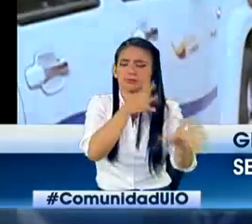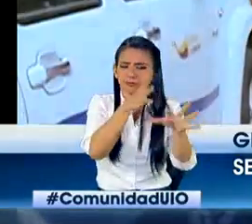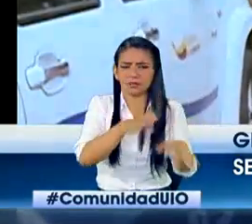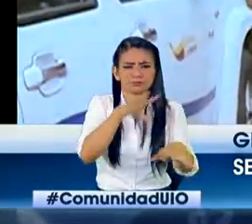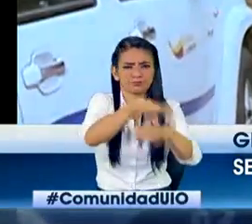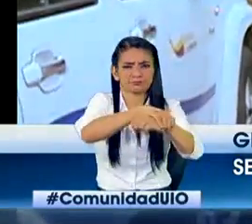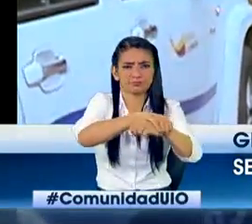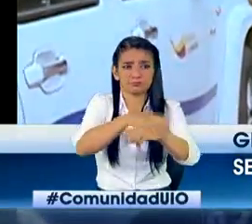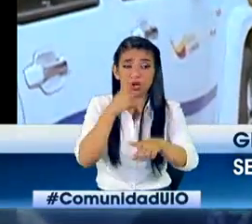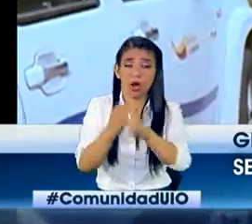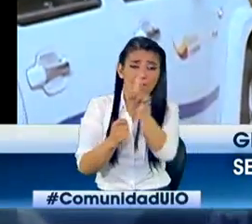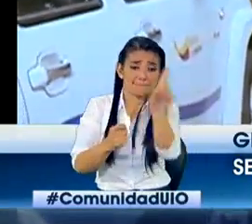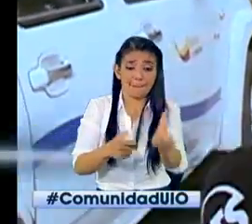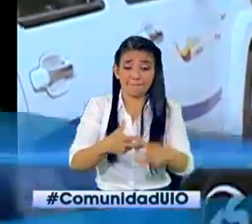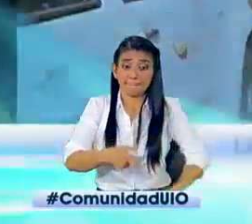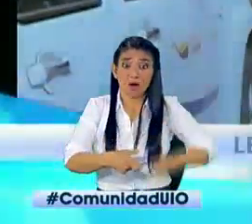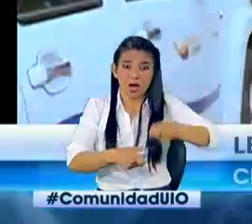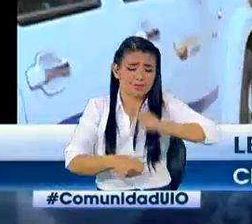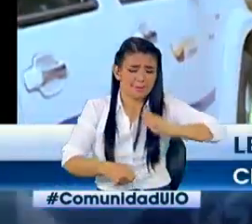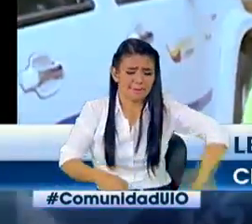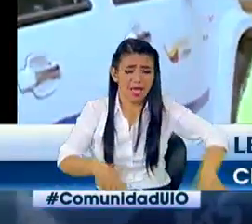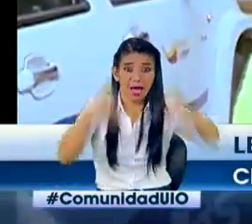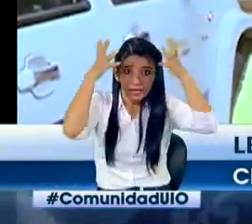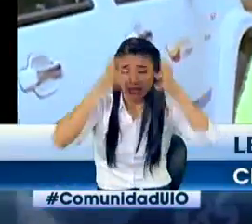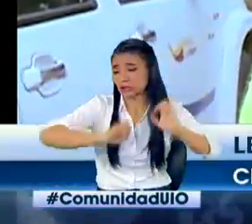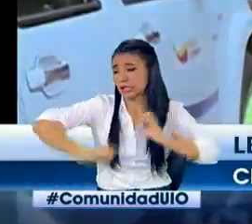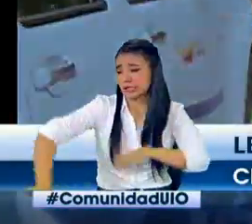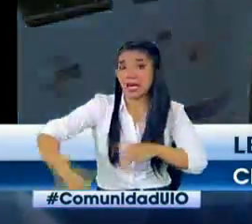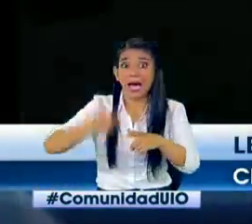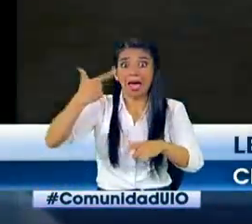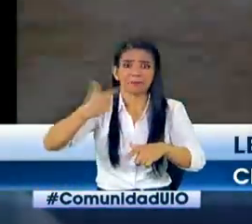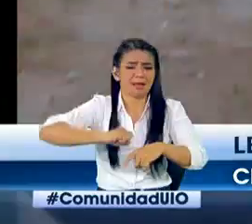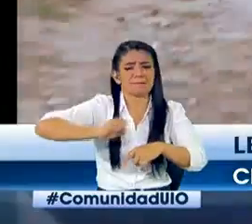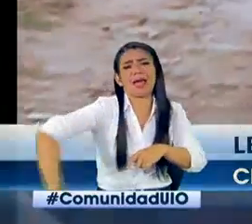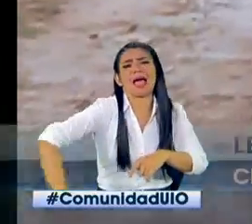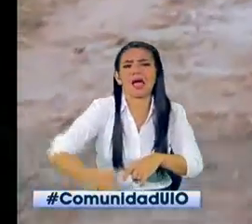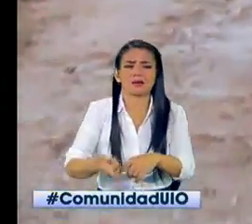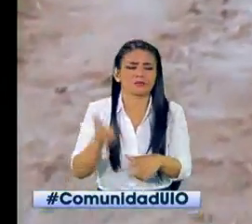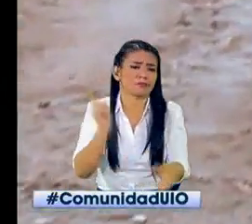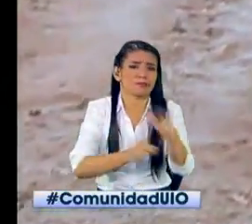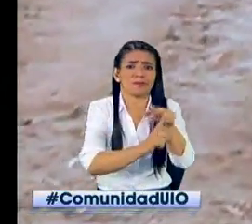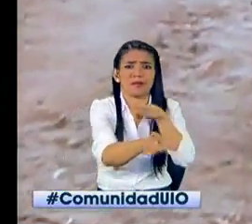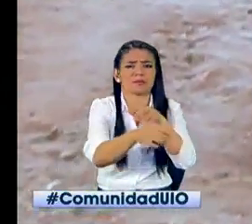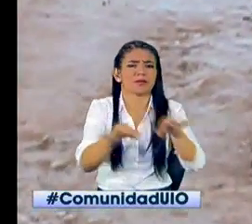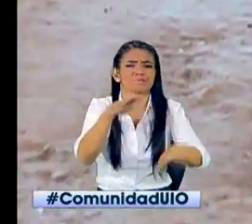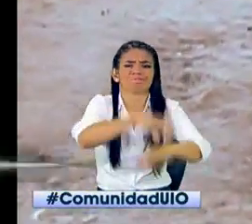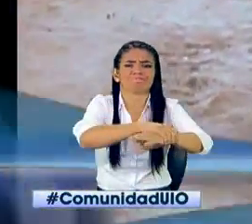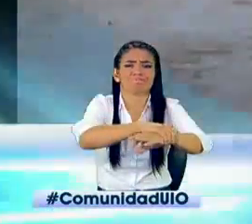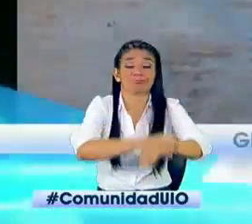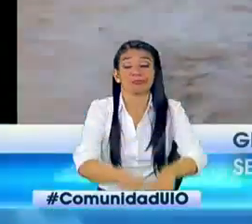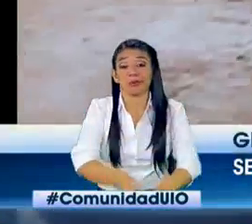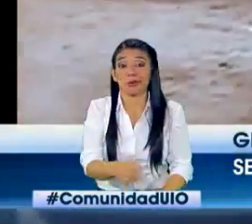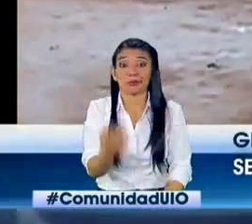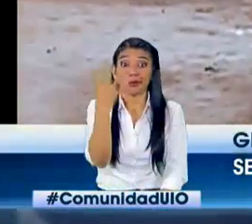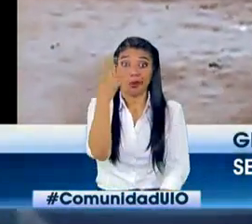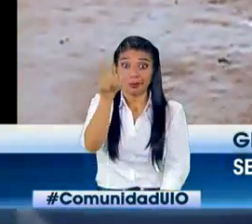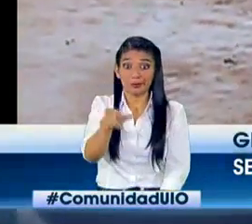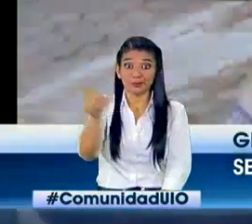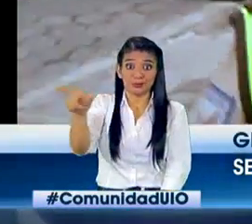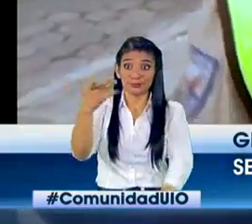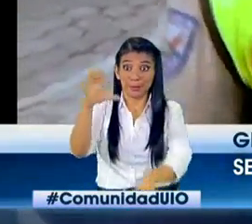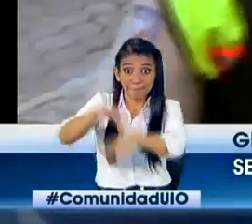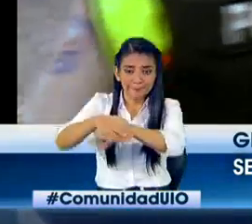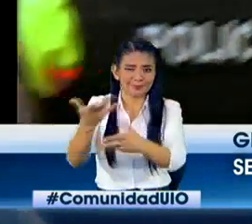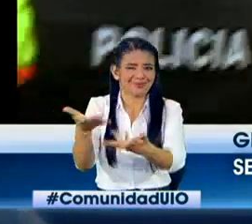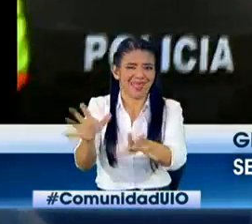rato que se botó la quebrada, botó la maleta, el casco y la arma del lugar. Los otros cuatro y los dos vehículos no fueron ubicados.